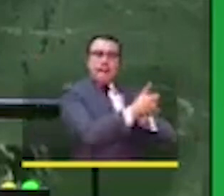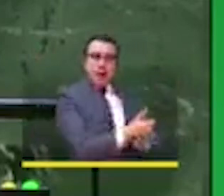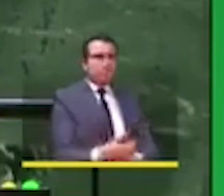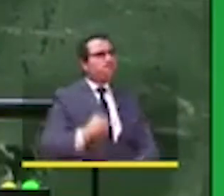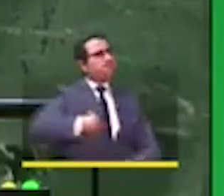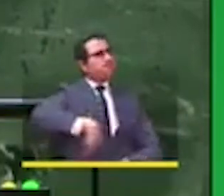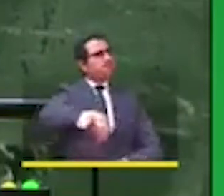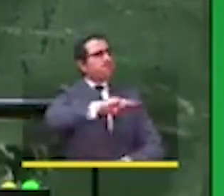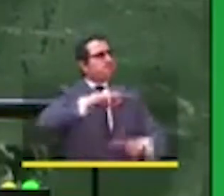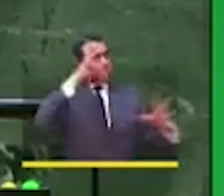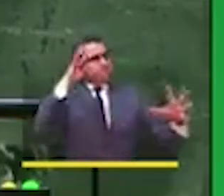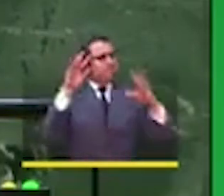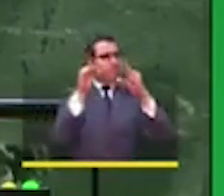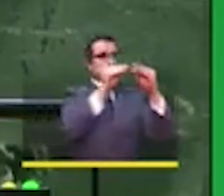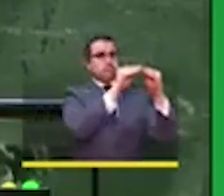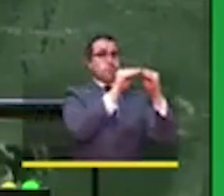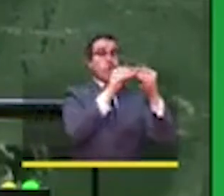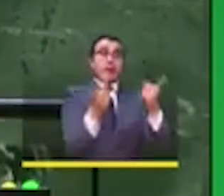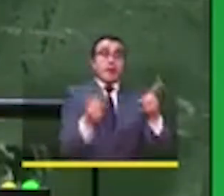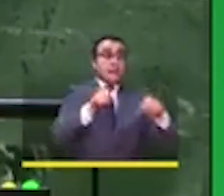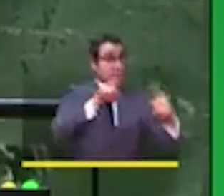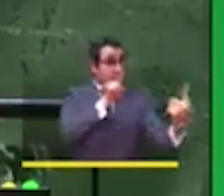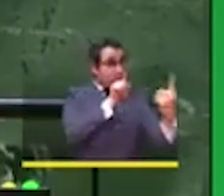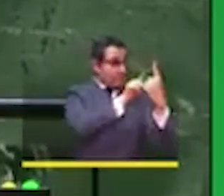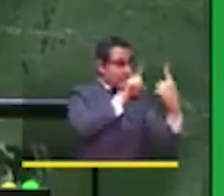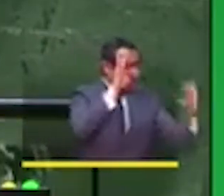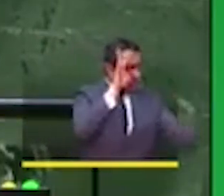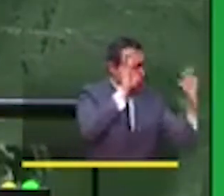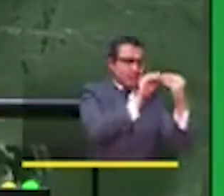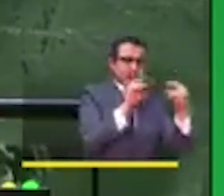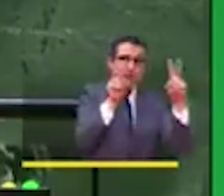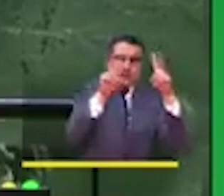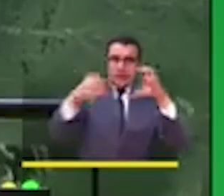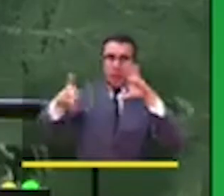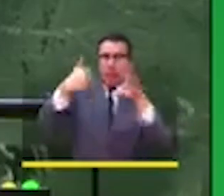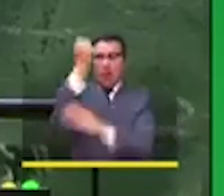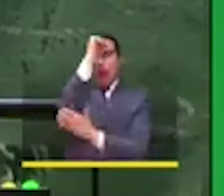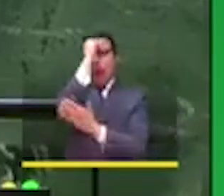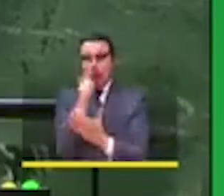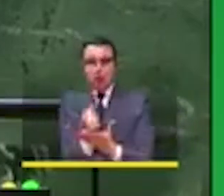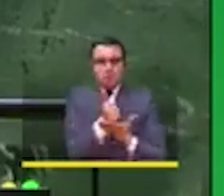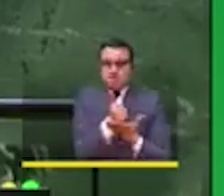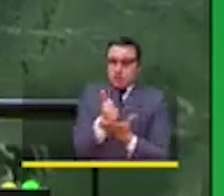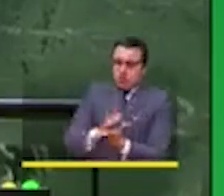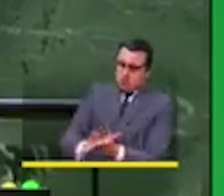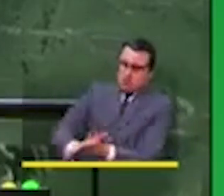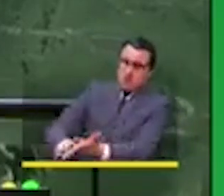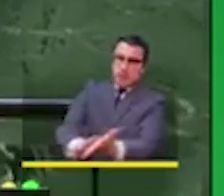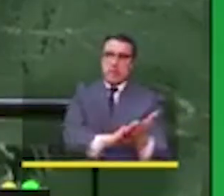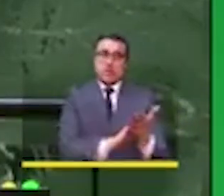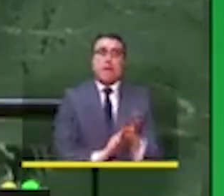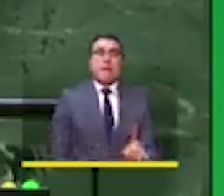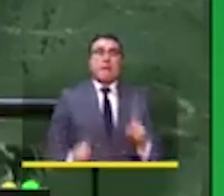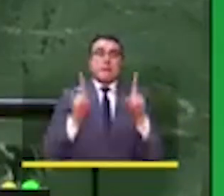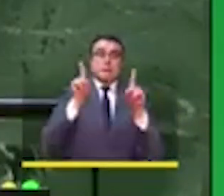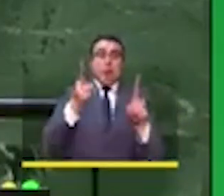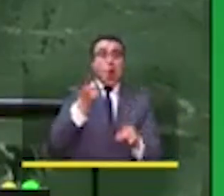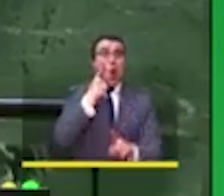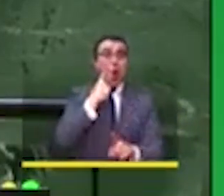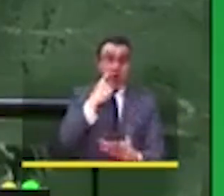la raíz del problema de la crisis climática y a su solución. Si el capitalismo